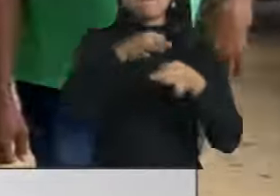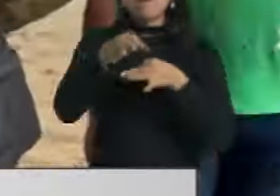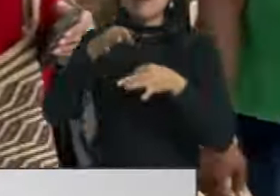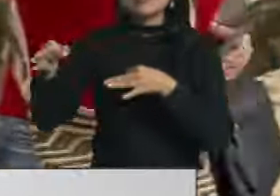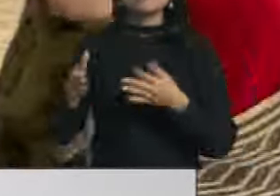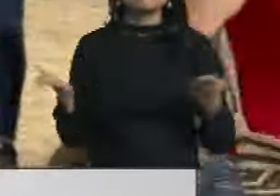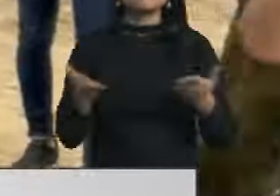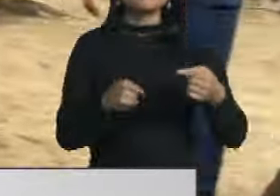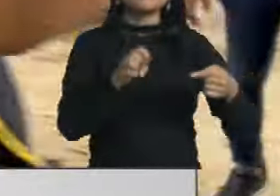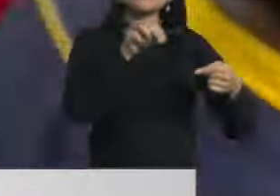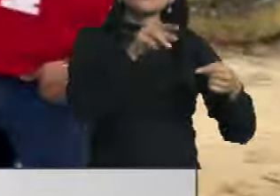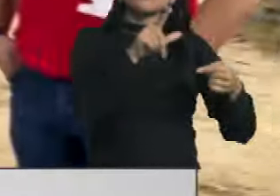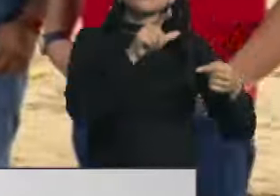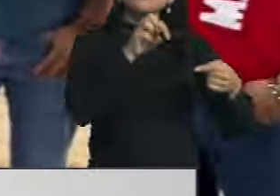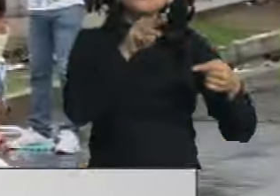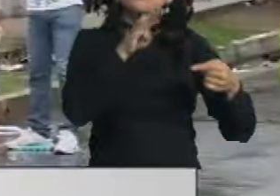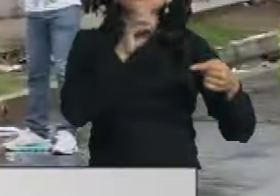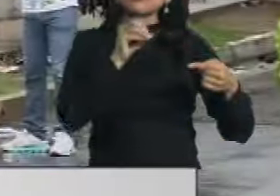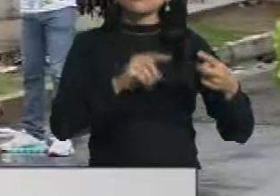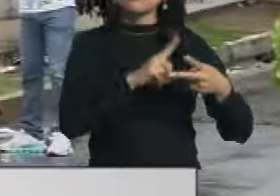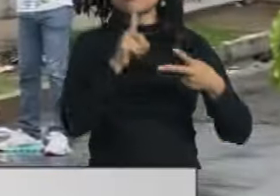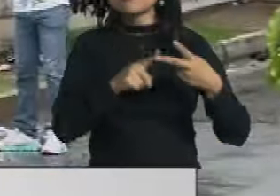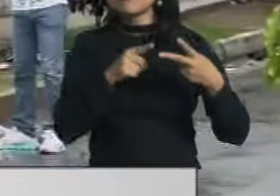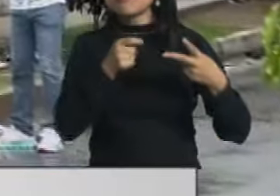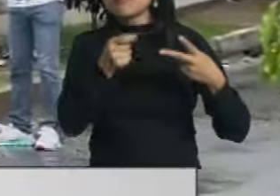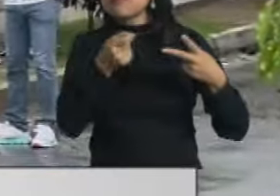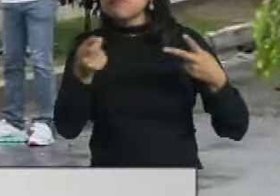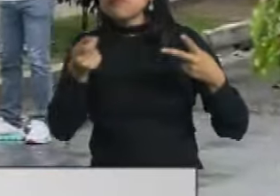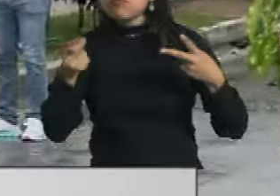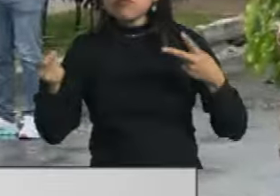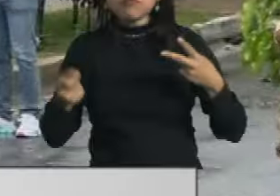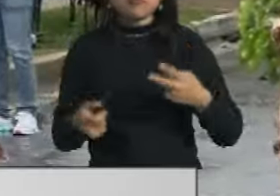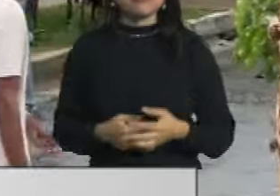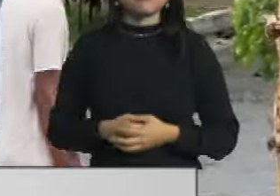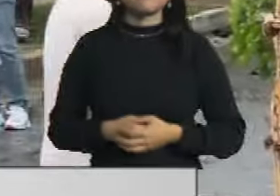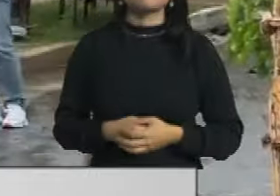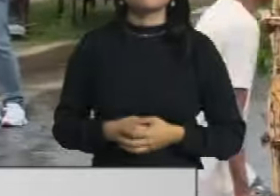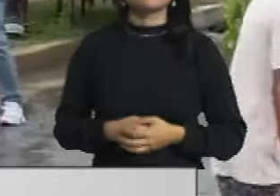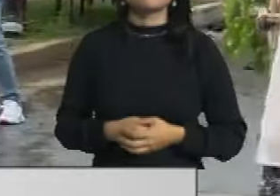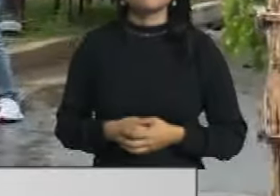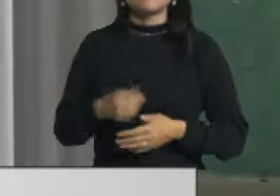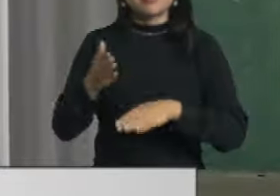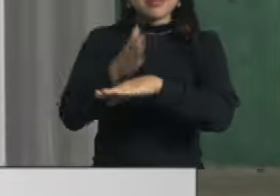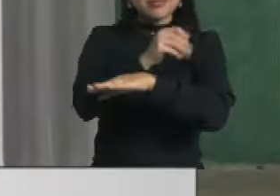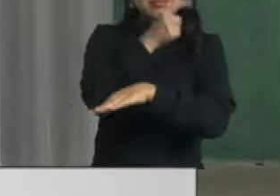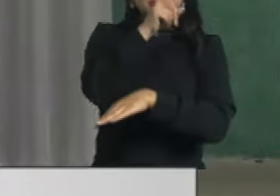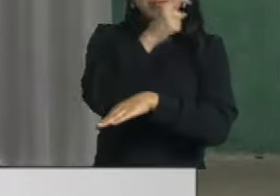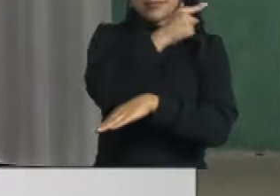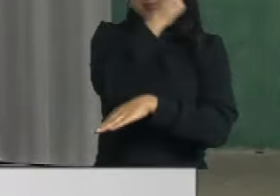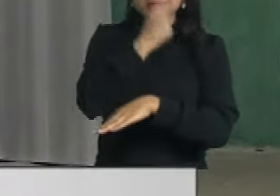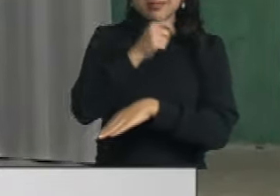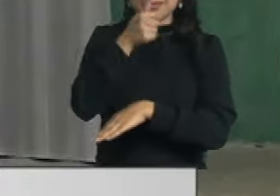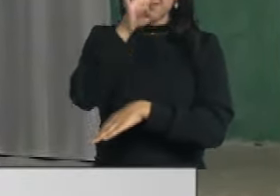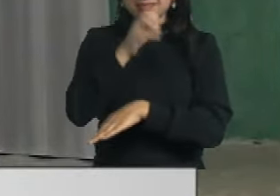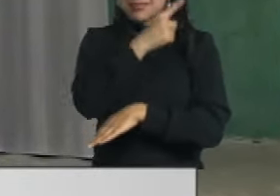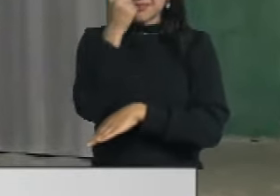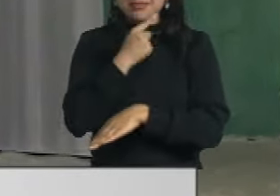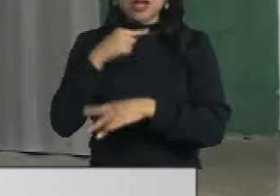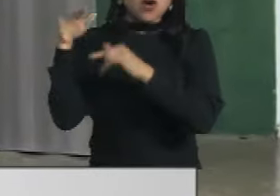Nuevo, Malambo y corregimientos de estas poblaciones. Los vendavales del 16 y 19 de